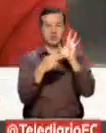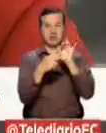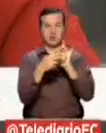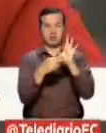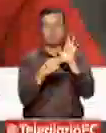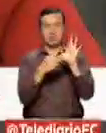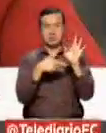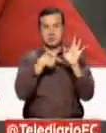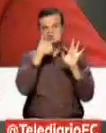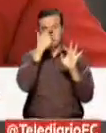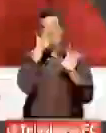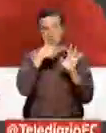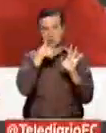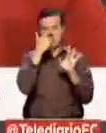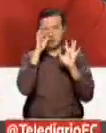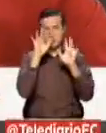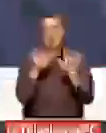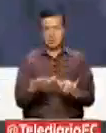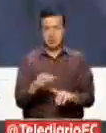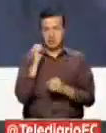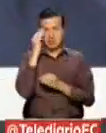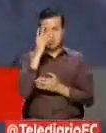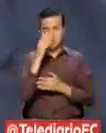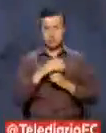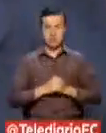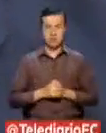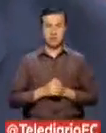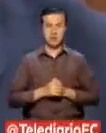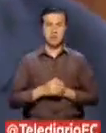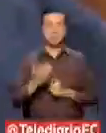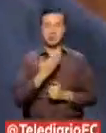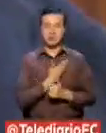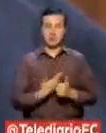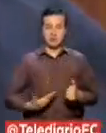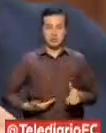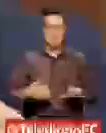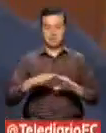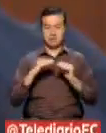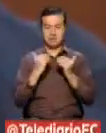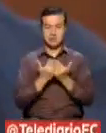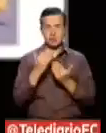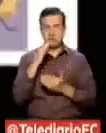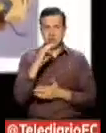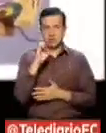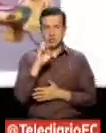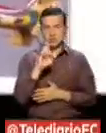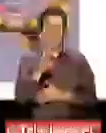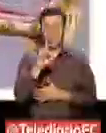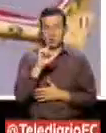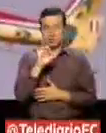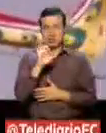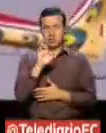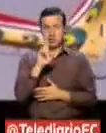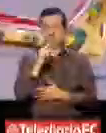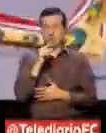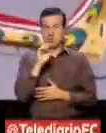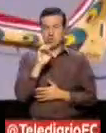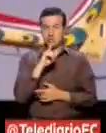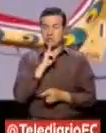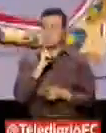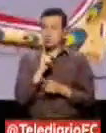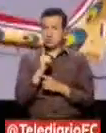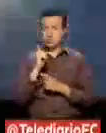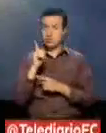digamos, de vergonzoso es la redacción del informe. El presidente de la comisión, César Litaldo, reveló que la empresa Sumil, representante de Hall